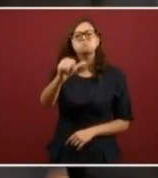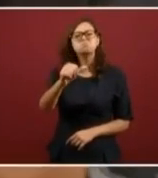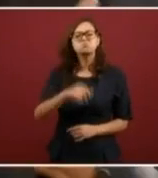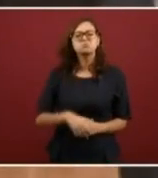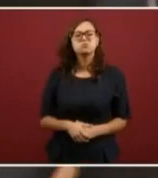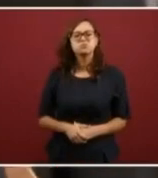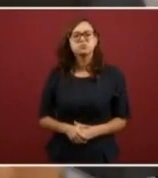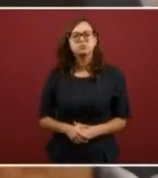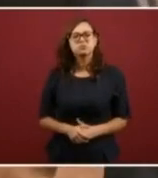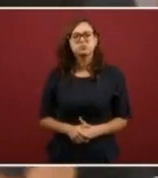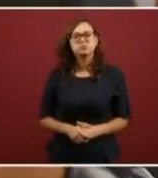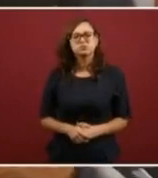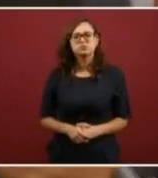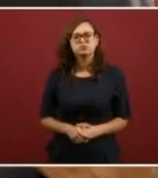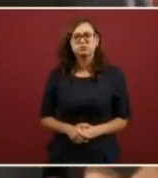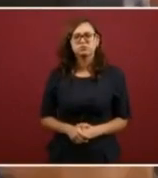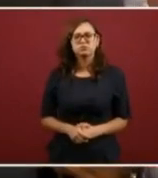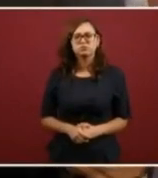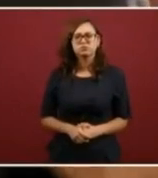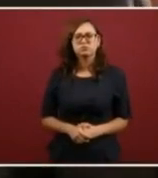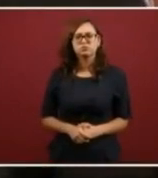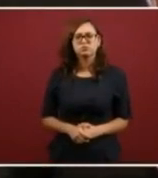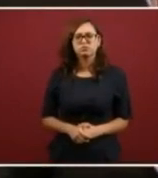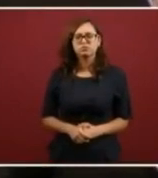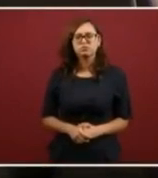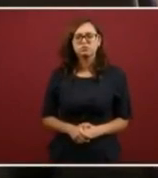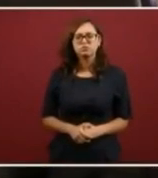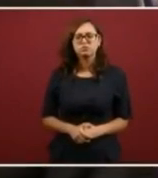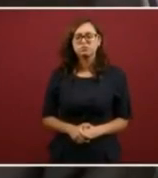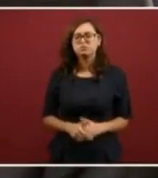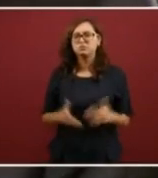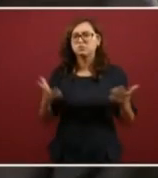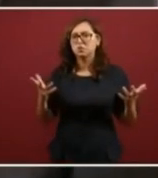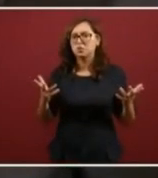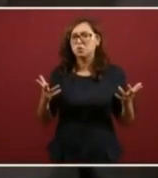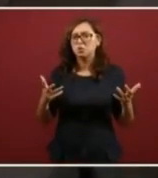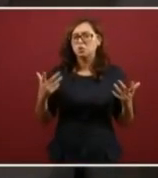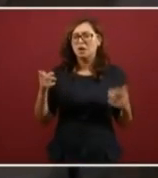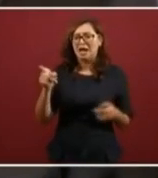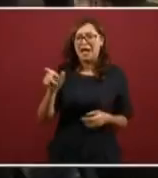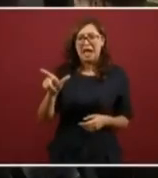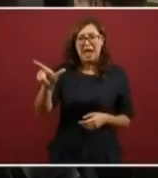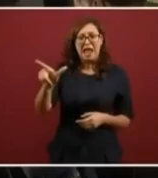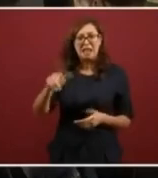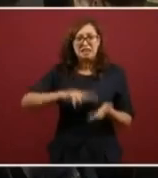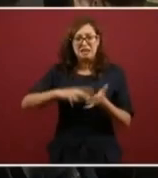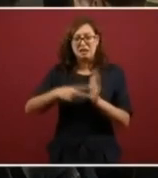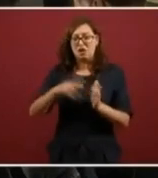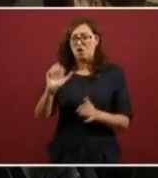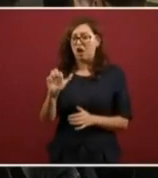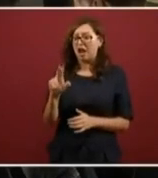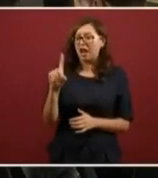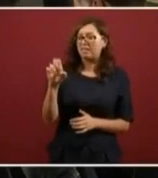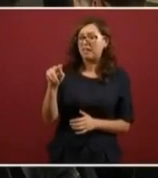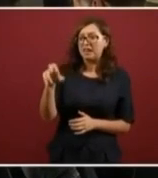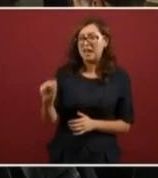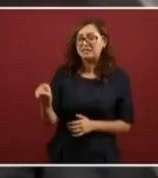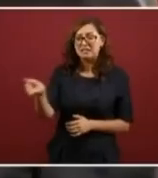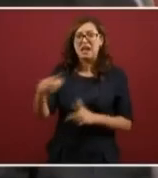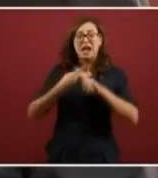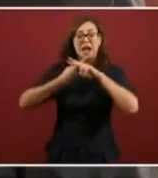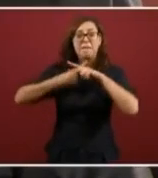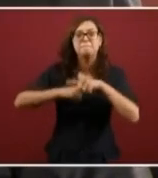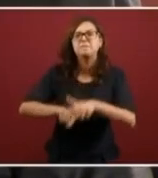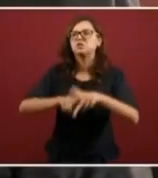Es el precursor del movimiento democrático de nuestro tiempo, el ingeniero Cárdenas. Entonces tiene todo el derecho